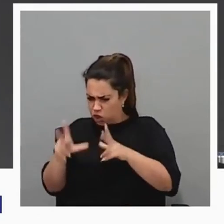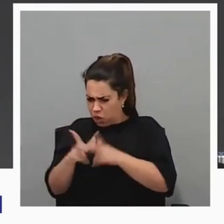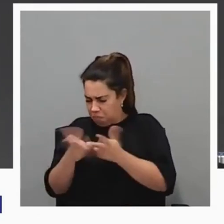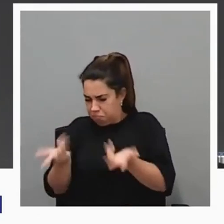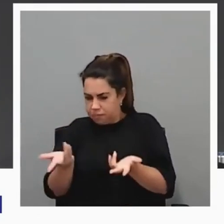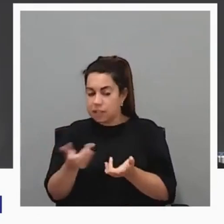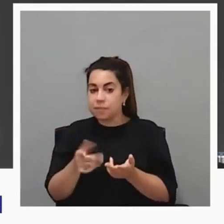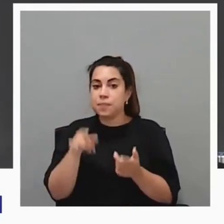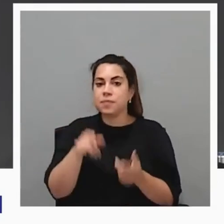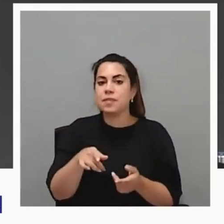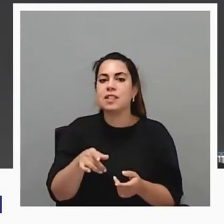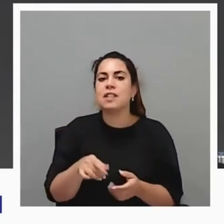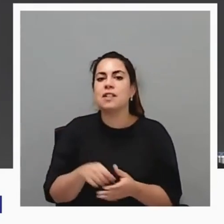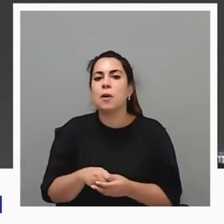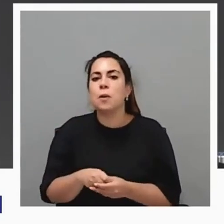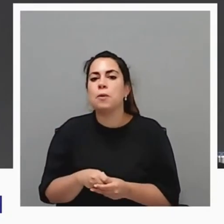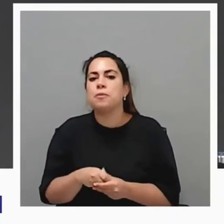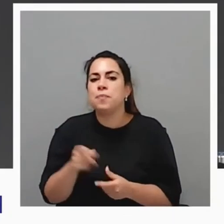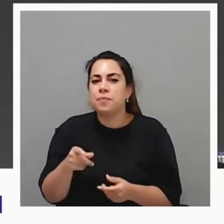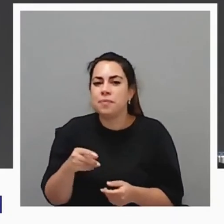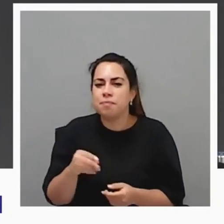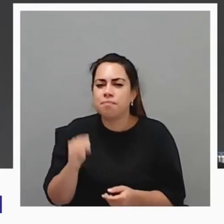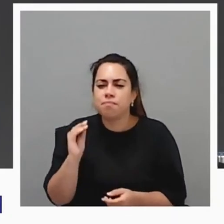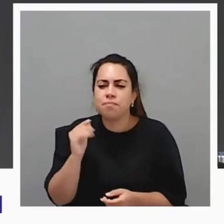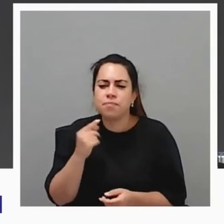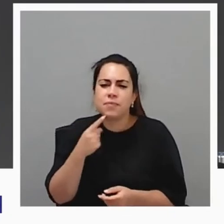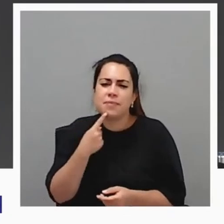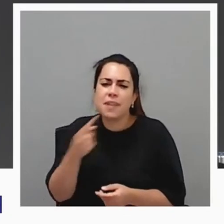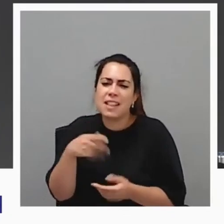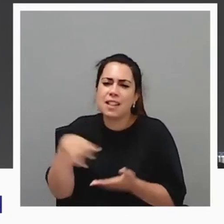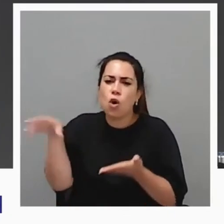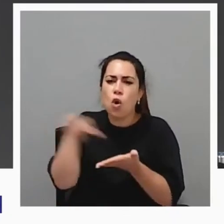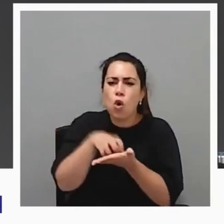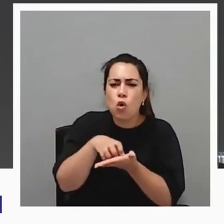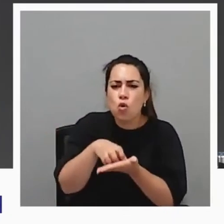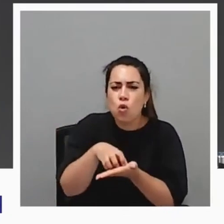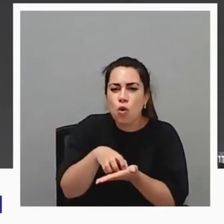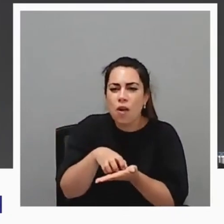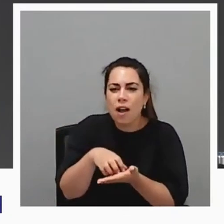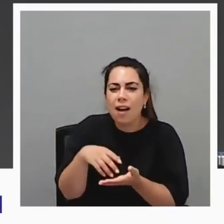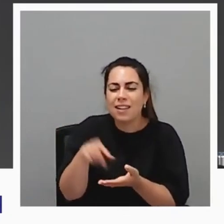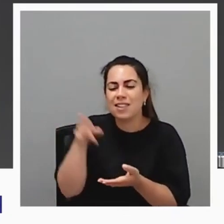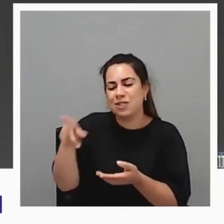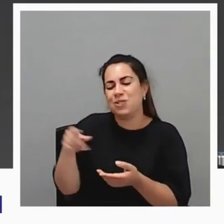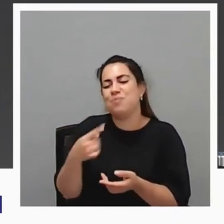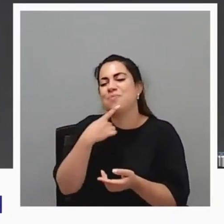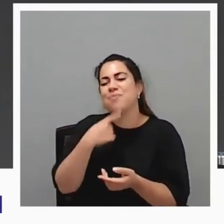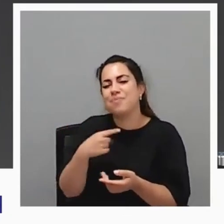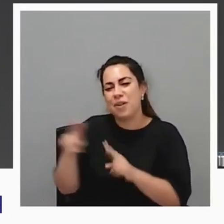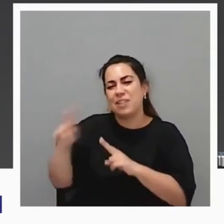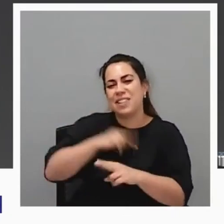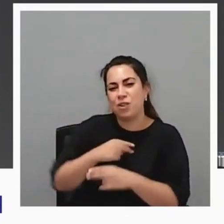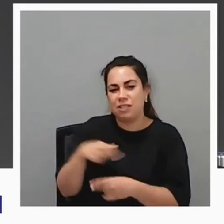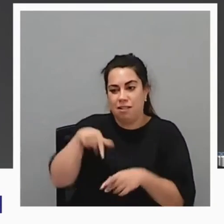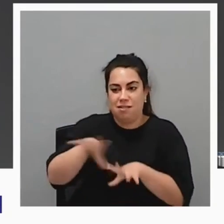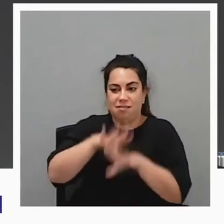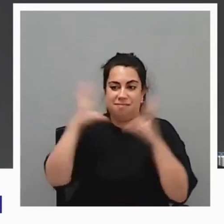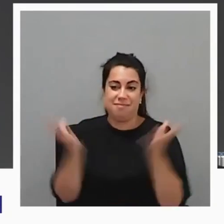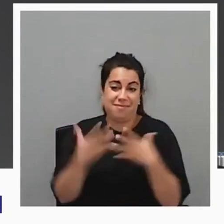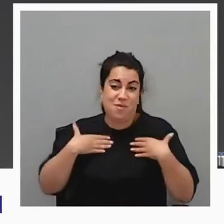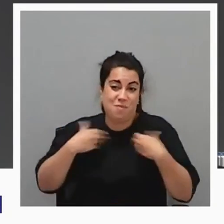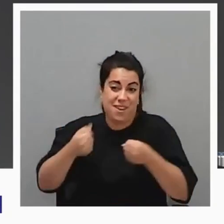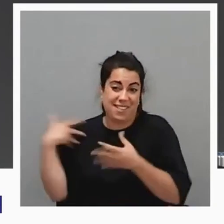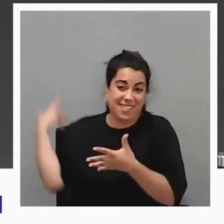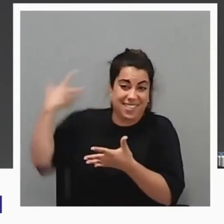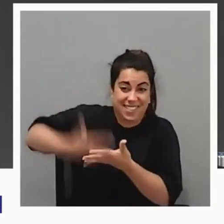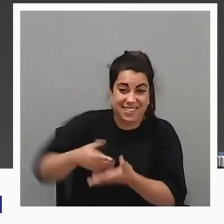me vas a decir incertidumbre en la humanidad siempre ha habido. Y eso es así. Pero es que nos han tocado unos tiempos, llevamos 3